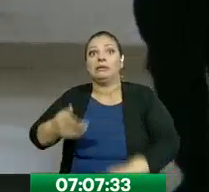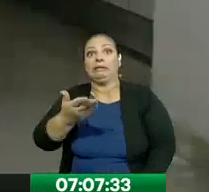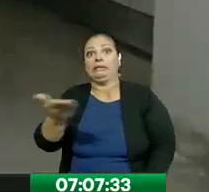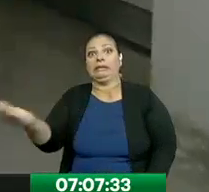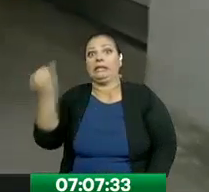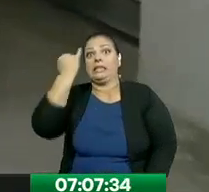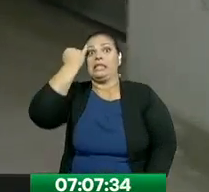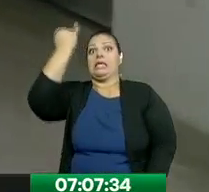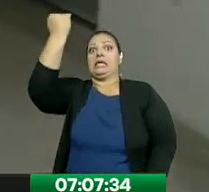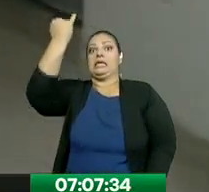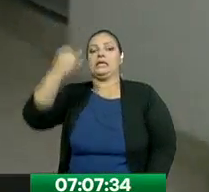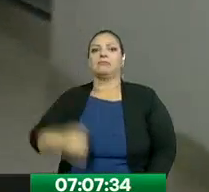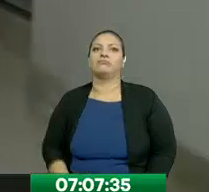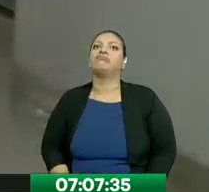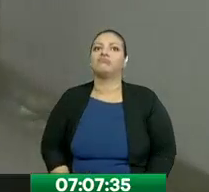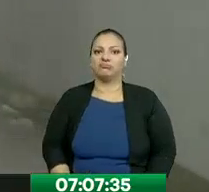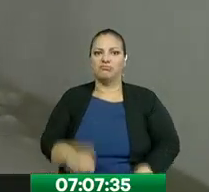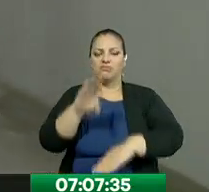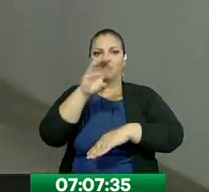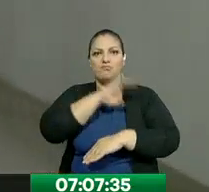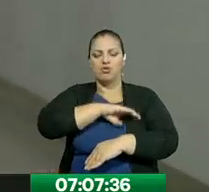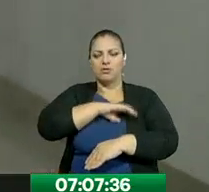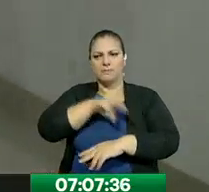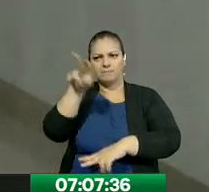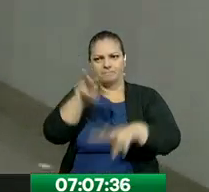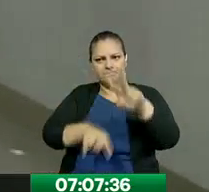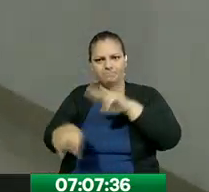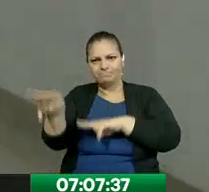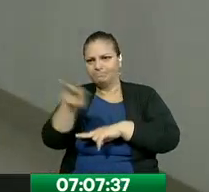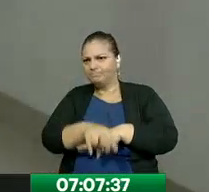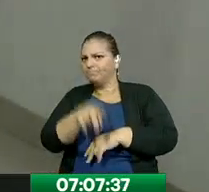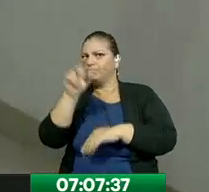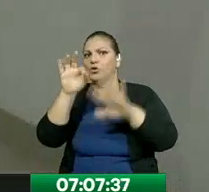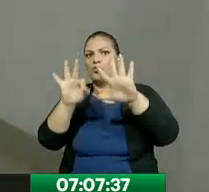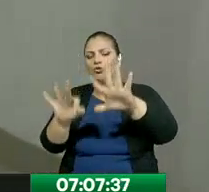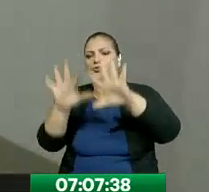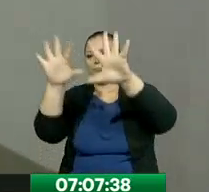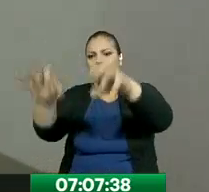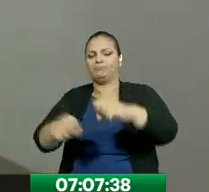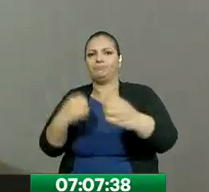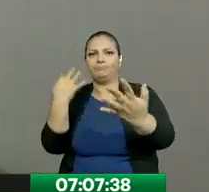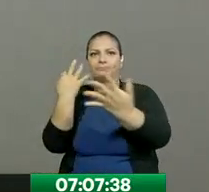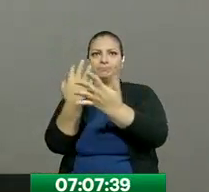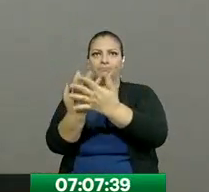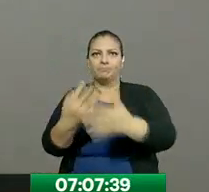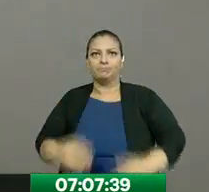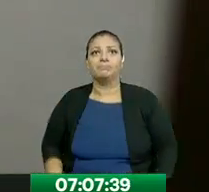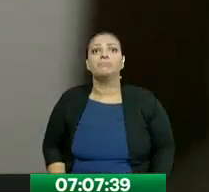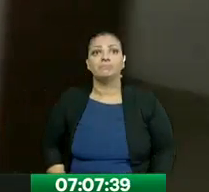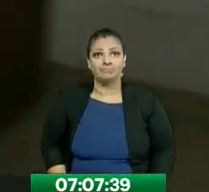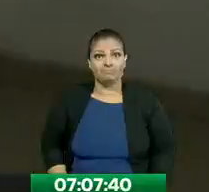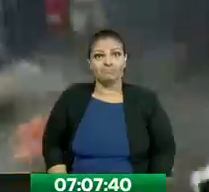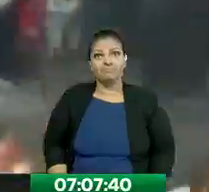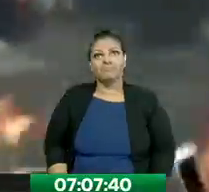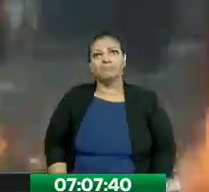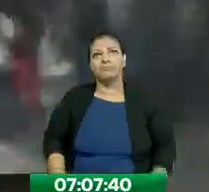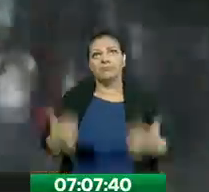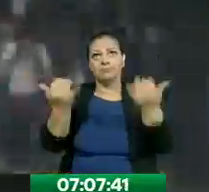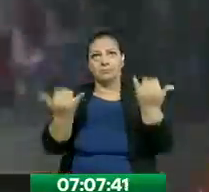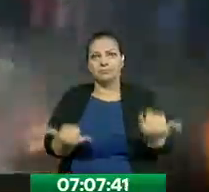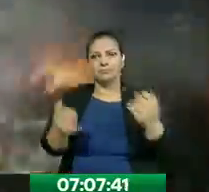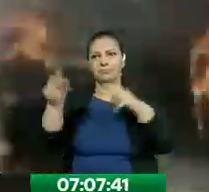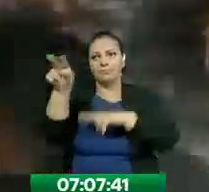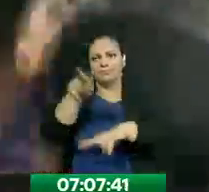finalidad de garantizar la inmediación de estos ciudadanos a las diferentes etapas del proceso penal, y el juez de esta unidad, pues indudablemente, a través de la motivación